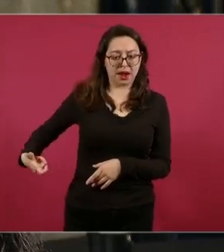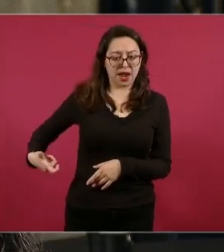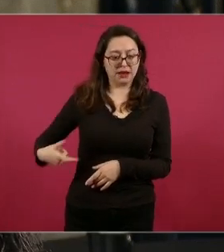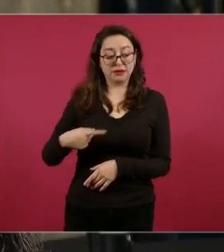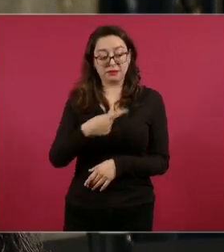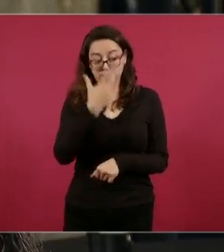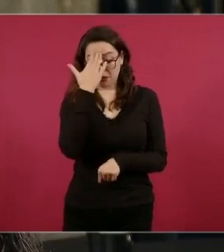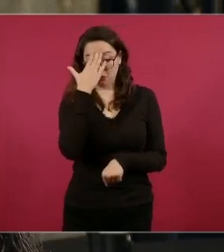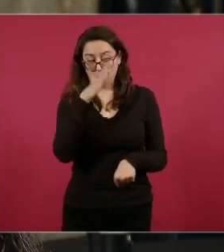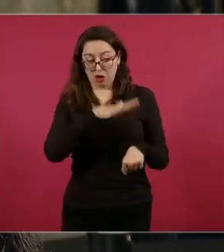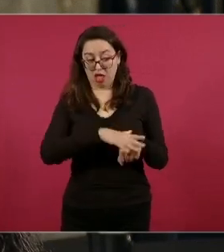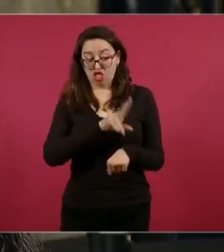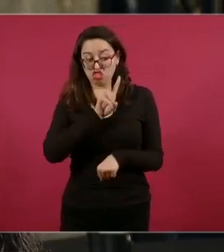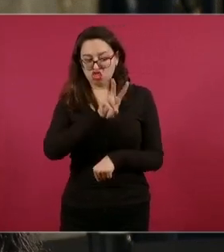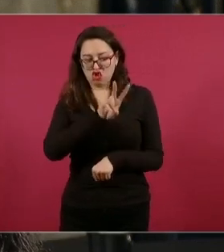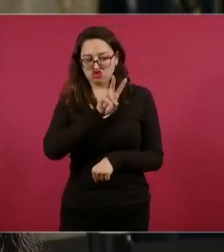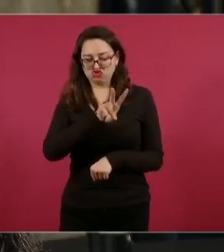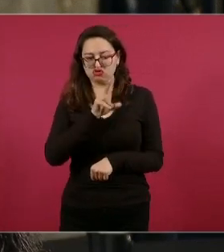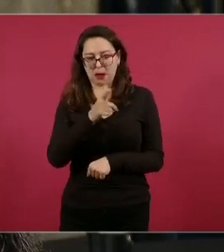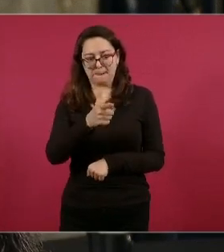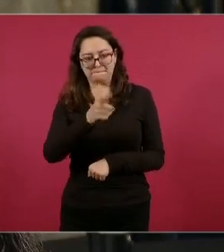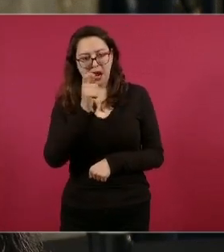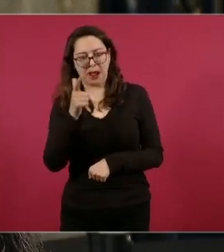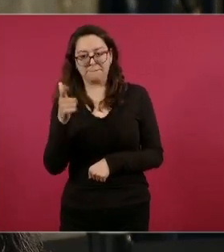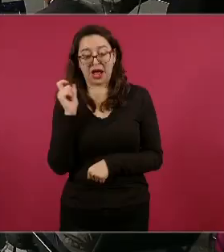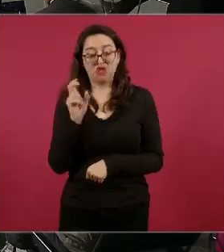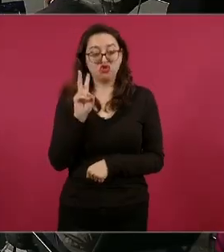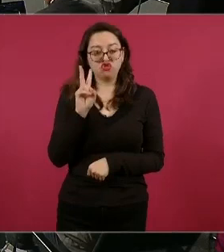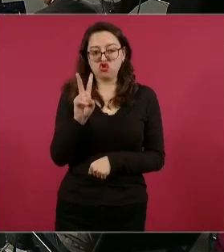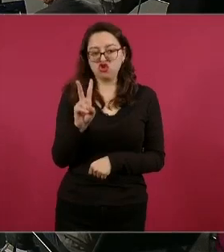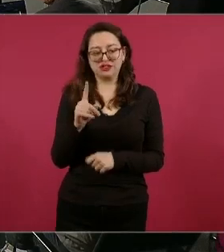tuviera en claro, que habían sido 2 personas las que habían